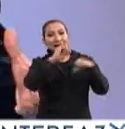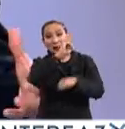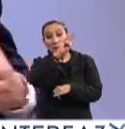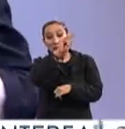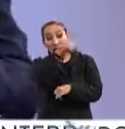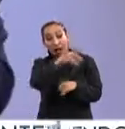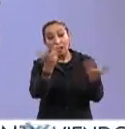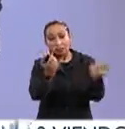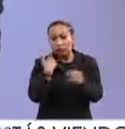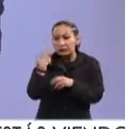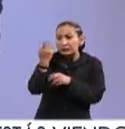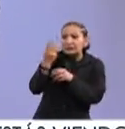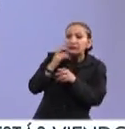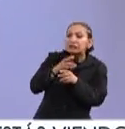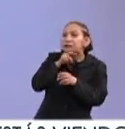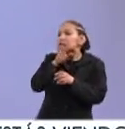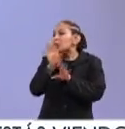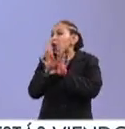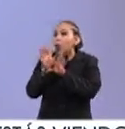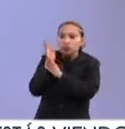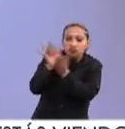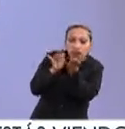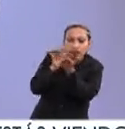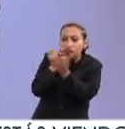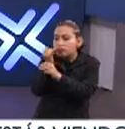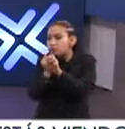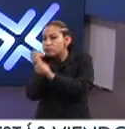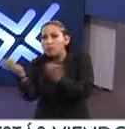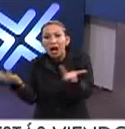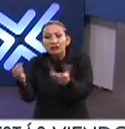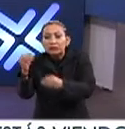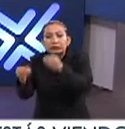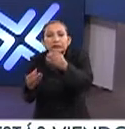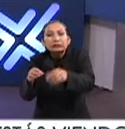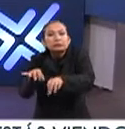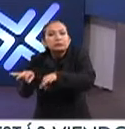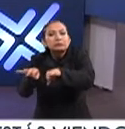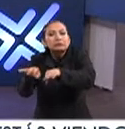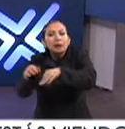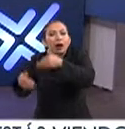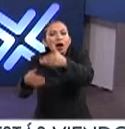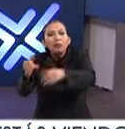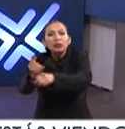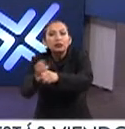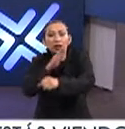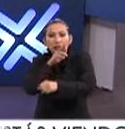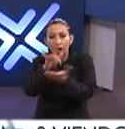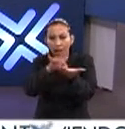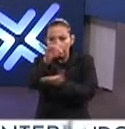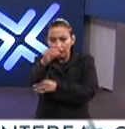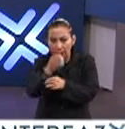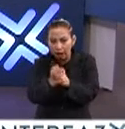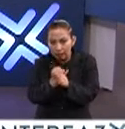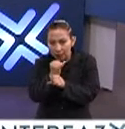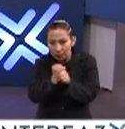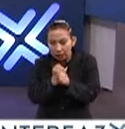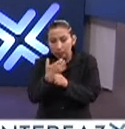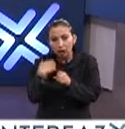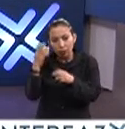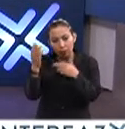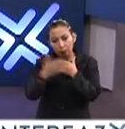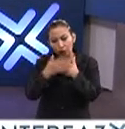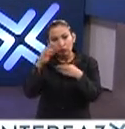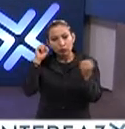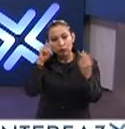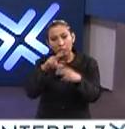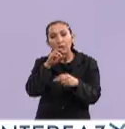Politécnico Nacional pues están siendo vanguardistas, siempre proactivos en este tipo de investigaciones y resultados. Gracias por este reportaje, Bonnie. Nos vemos pronto